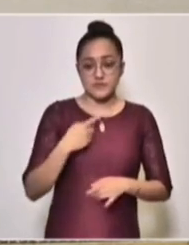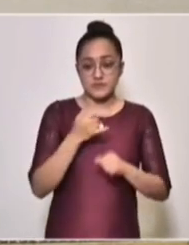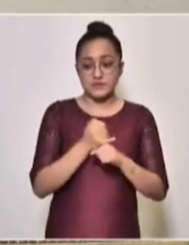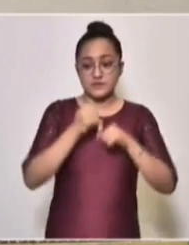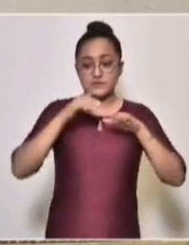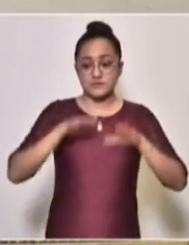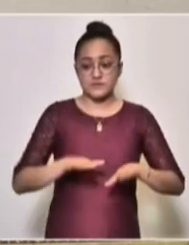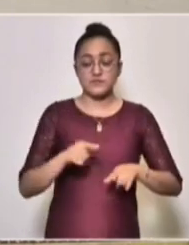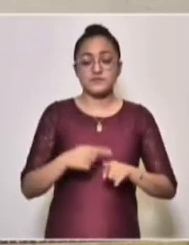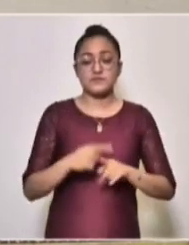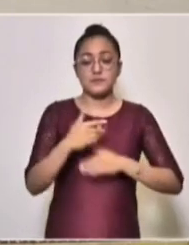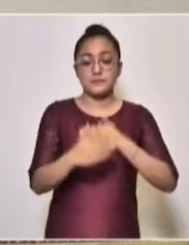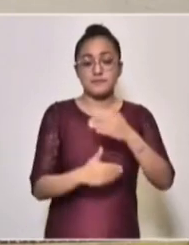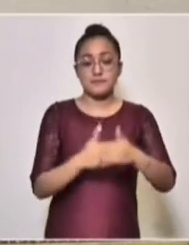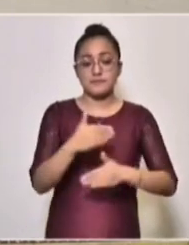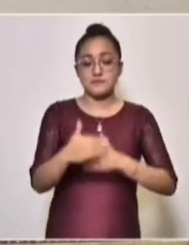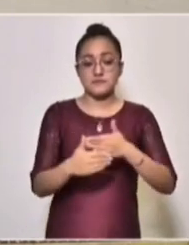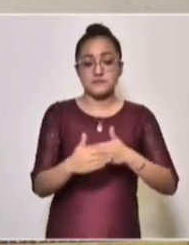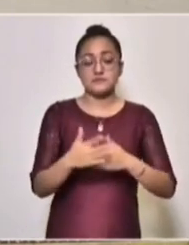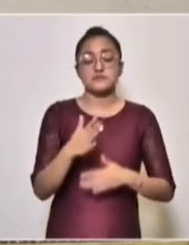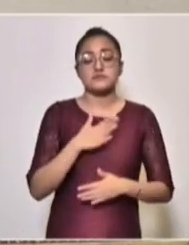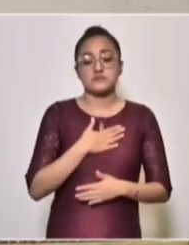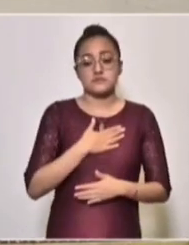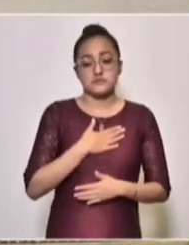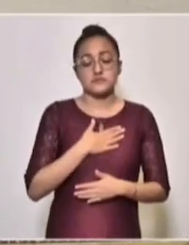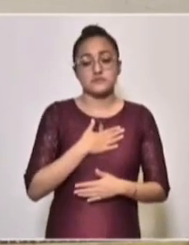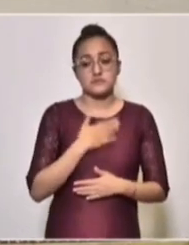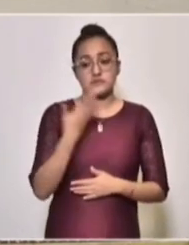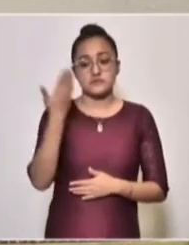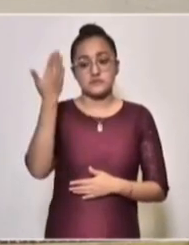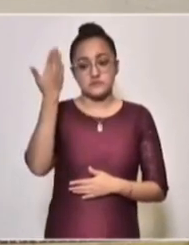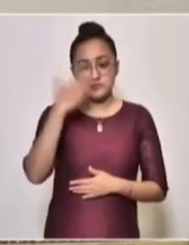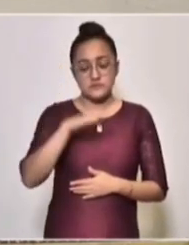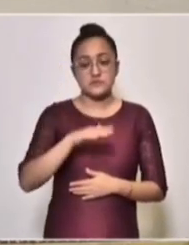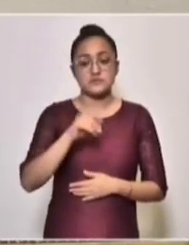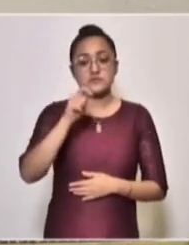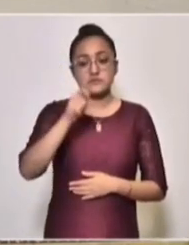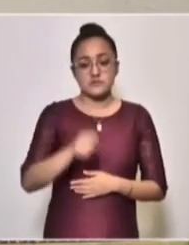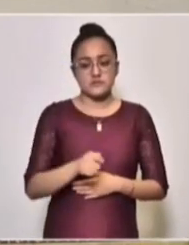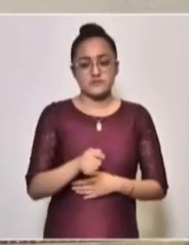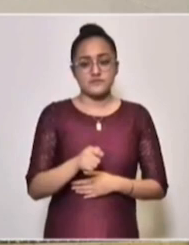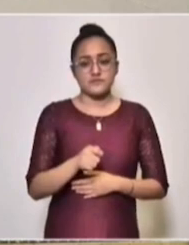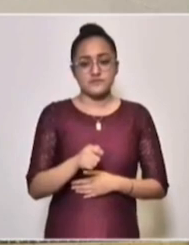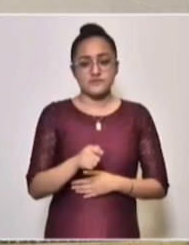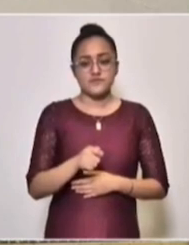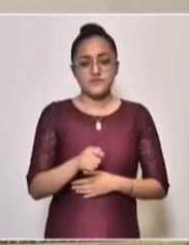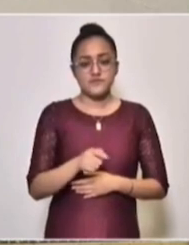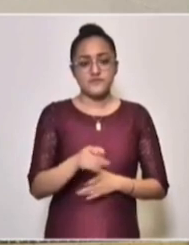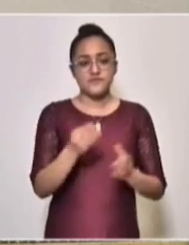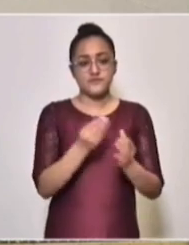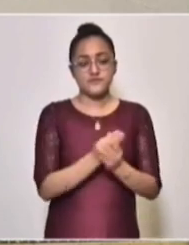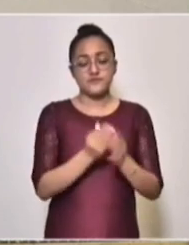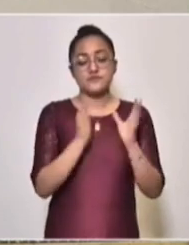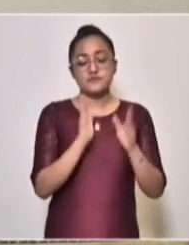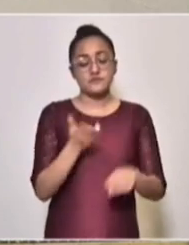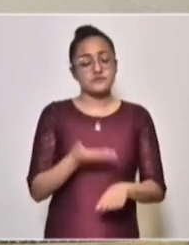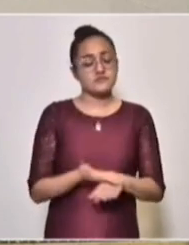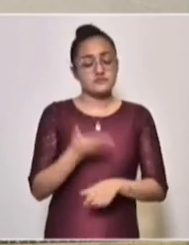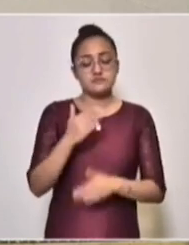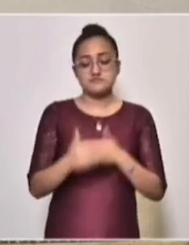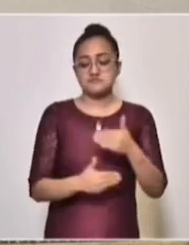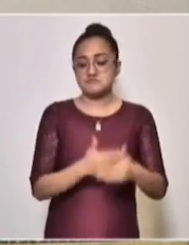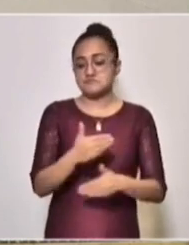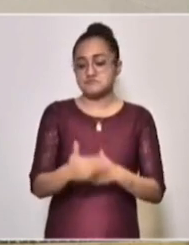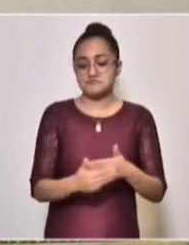información sobre el avance, pero tengo conocimiento de que es un asunto ya muy, muy